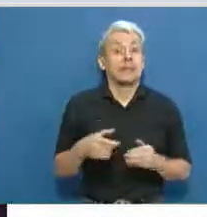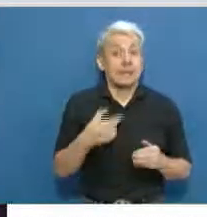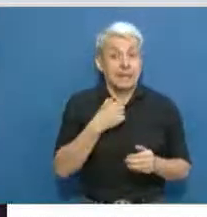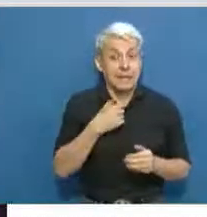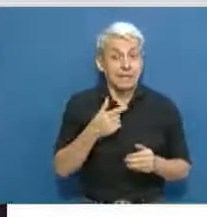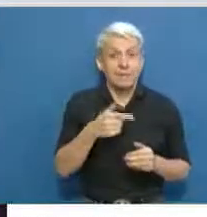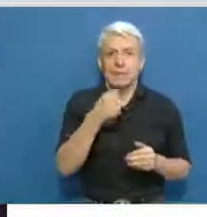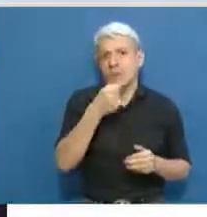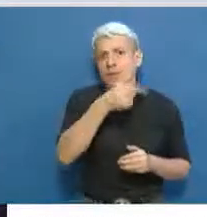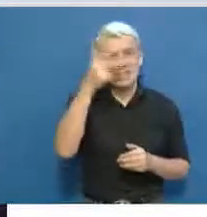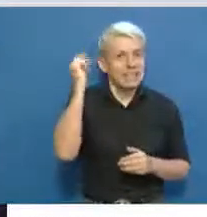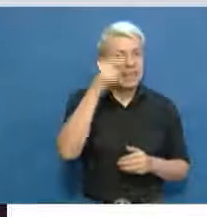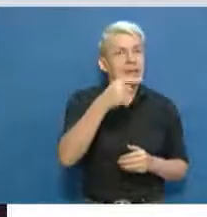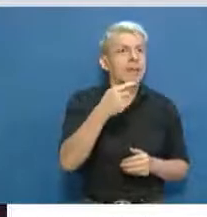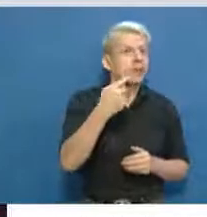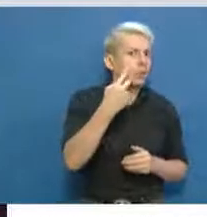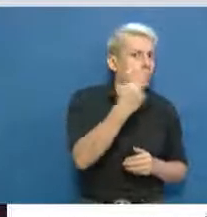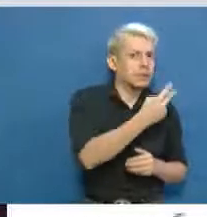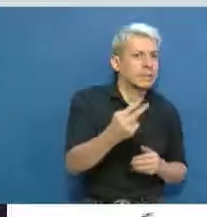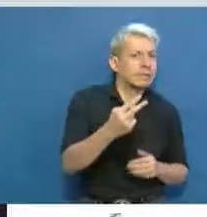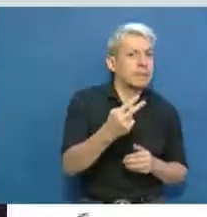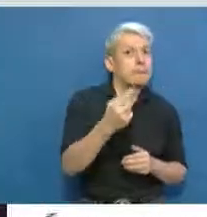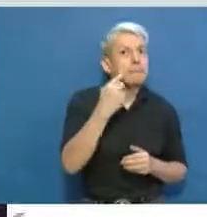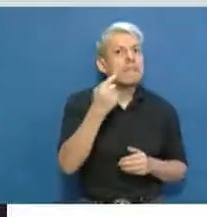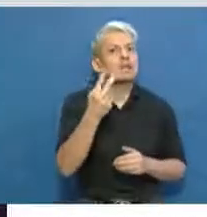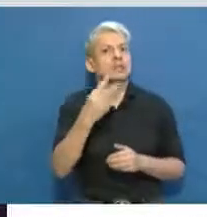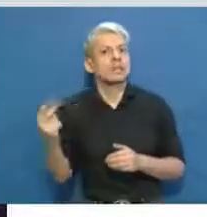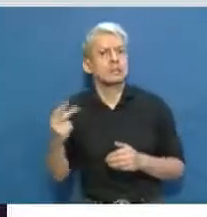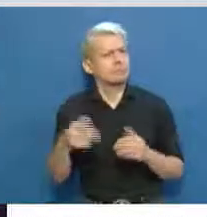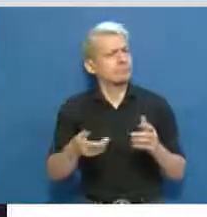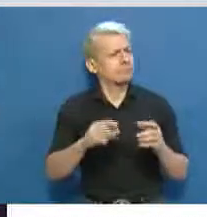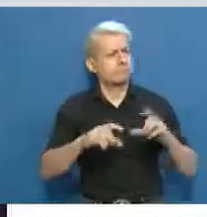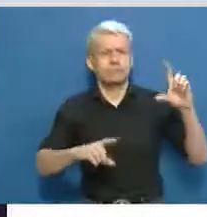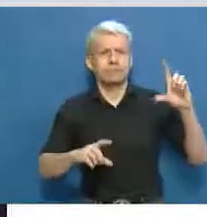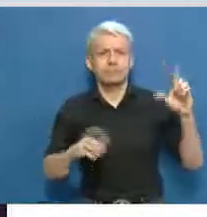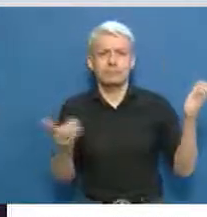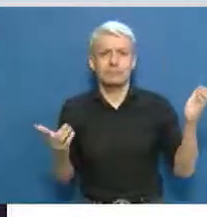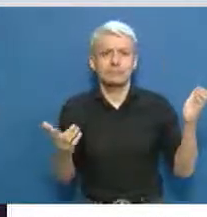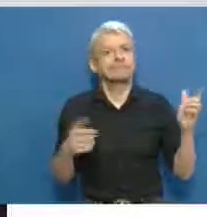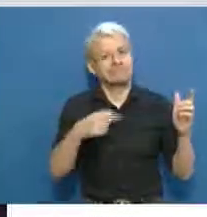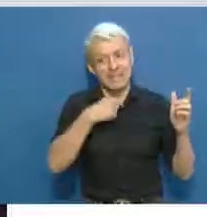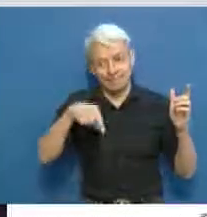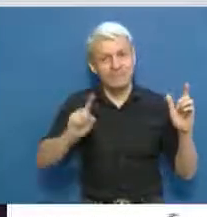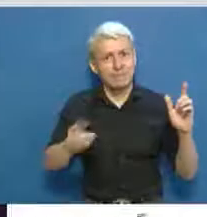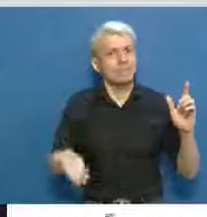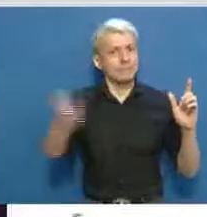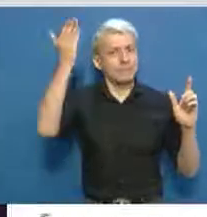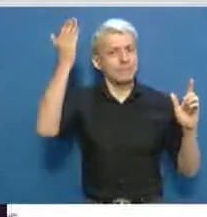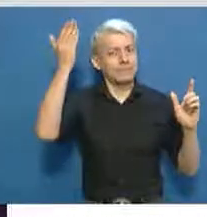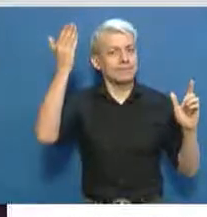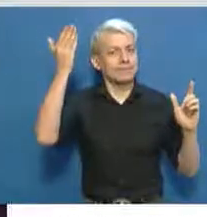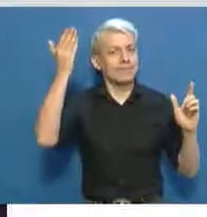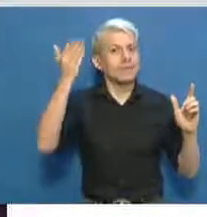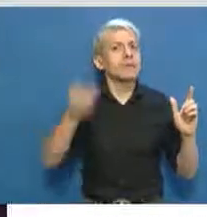paga 200 acá ya paga 1.800 al cambio. Sí. Entonces, la idea es multiplicar ese valor